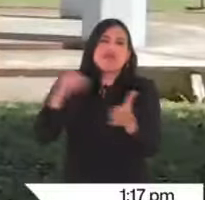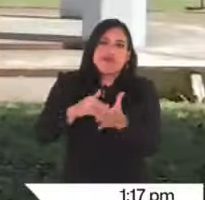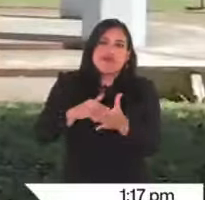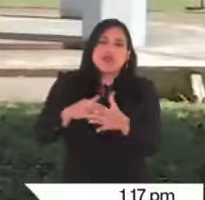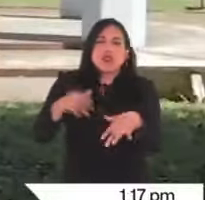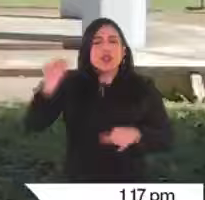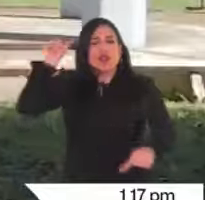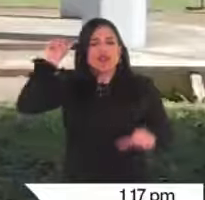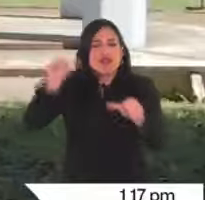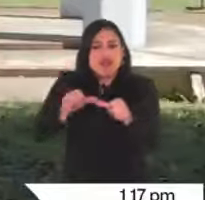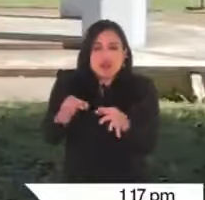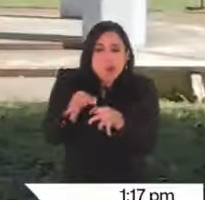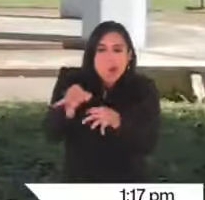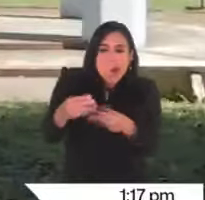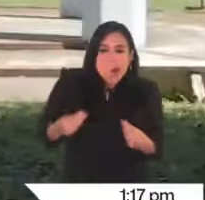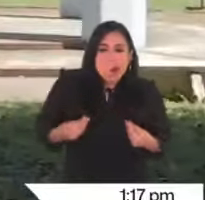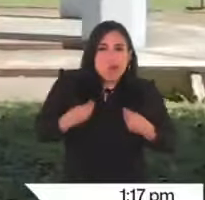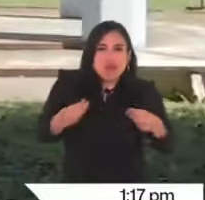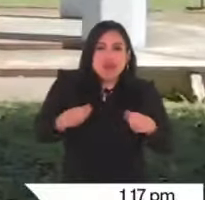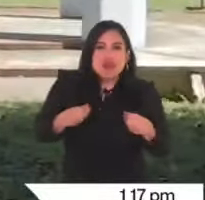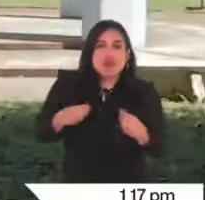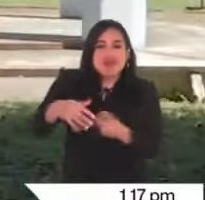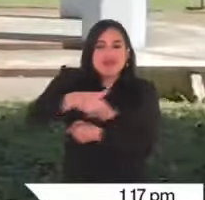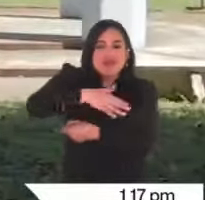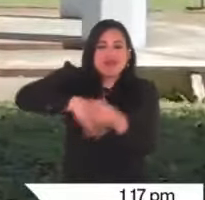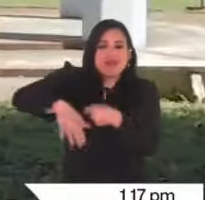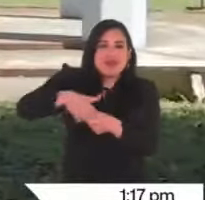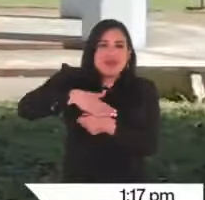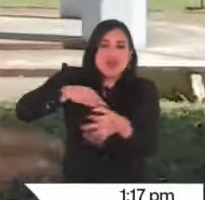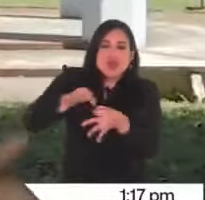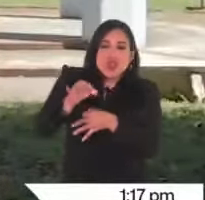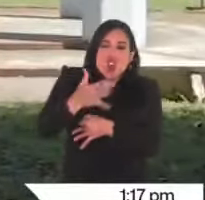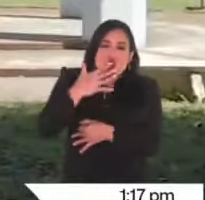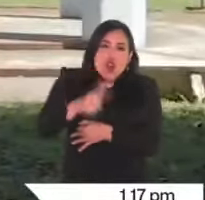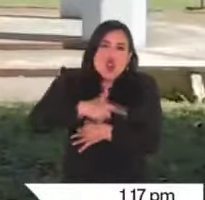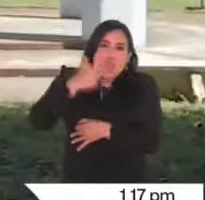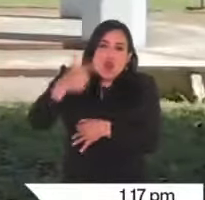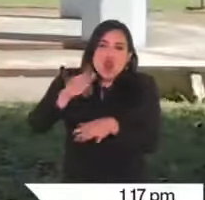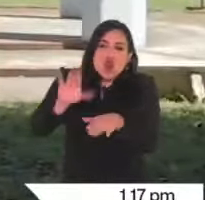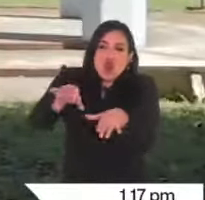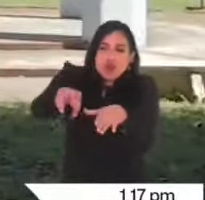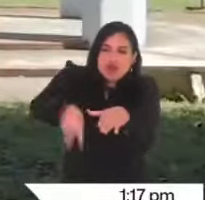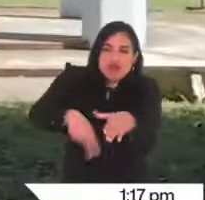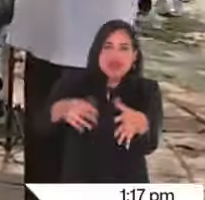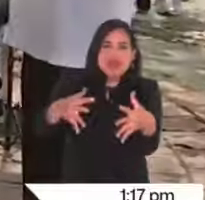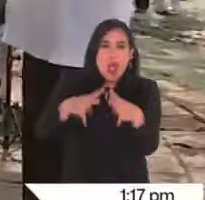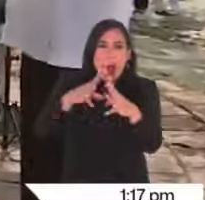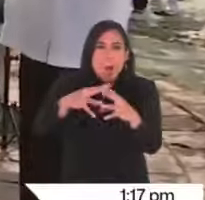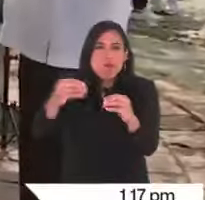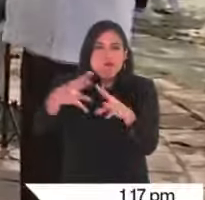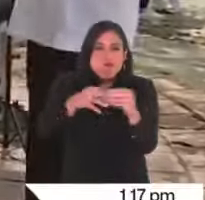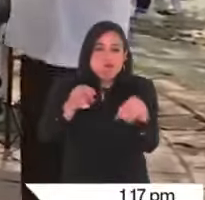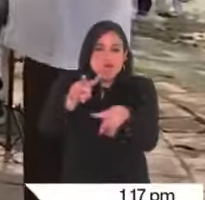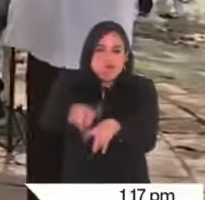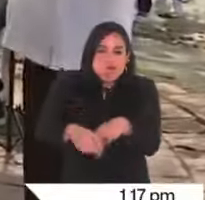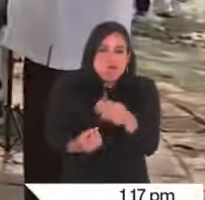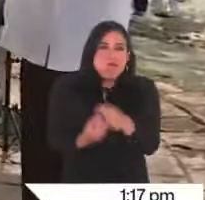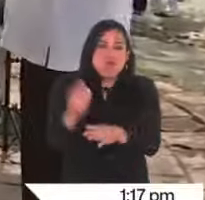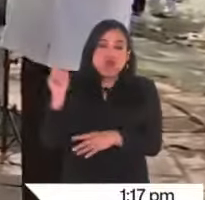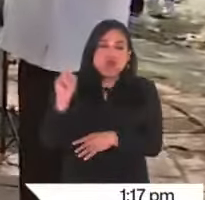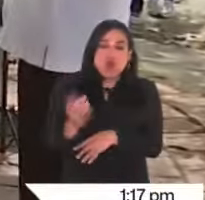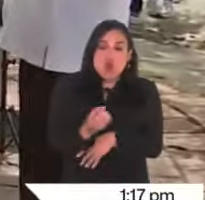su tierra, a su municipio, que en su momento era conocido como el municipio blanco por los cultivos de algodón. Hoy se conmemoran